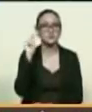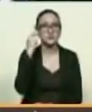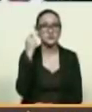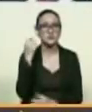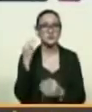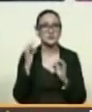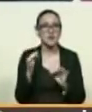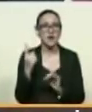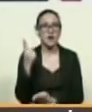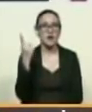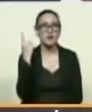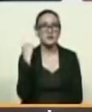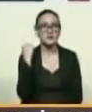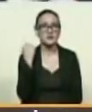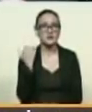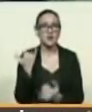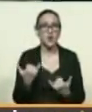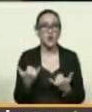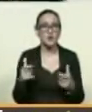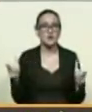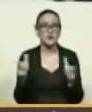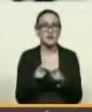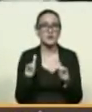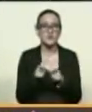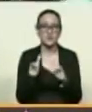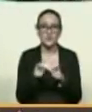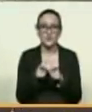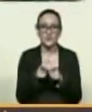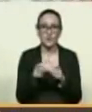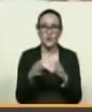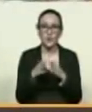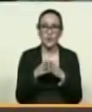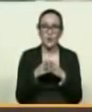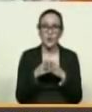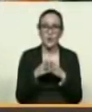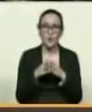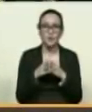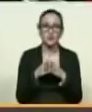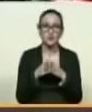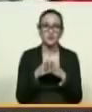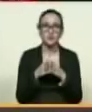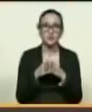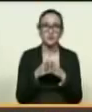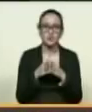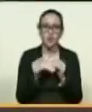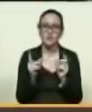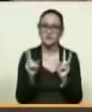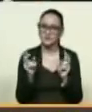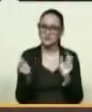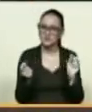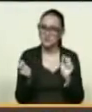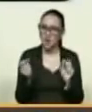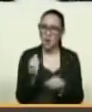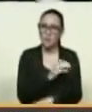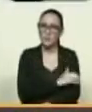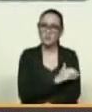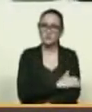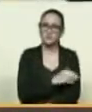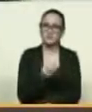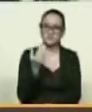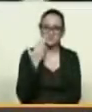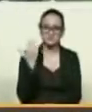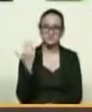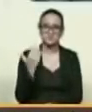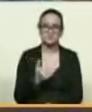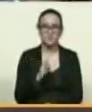previsto para el día de ayer y el día de hoy la reunión con todos los que tiene que ver con el diálogo y la oposición venezolana. Vamos de inmediato con